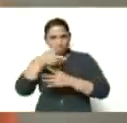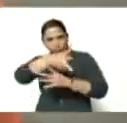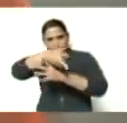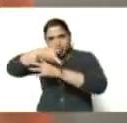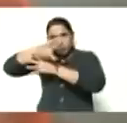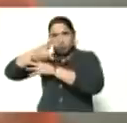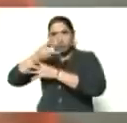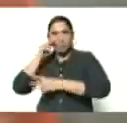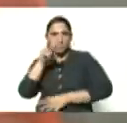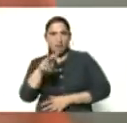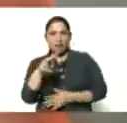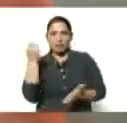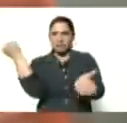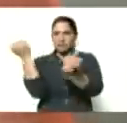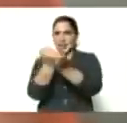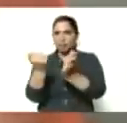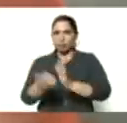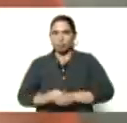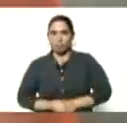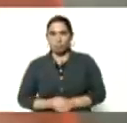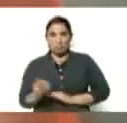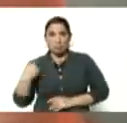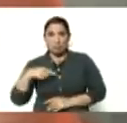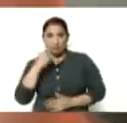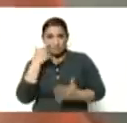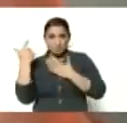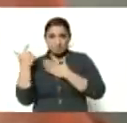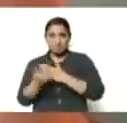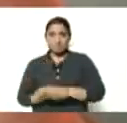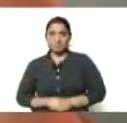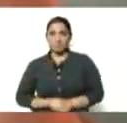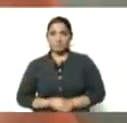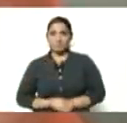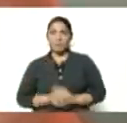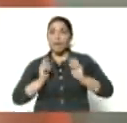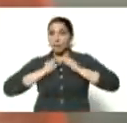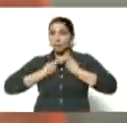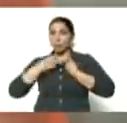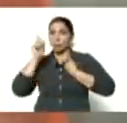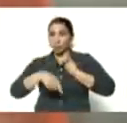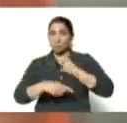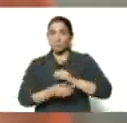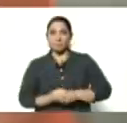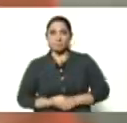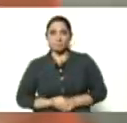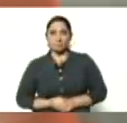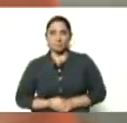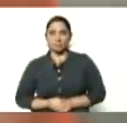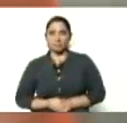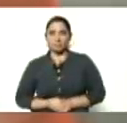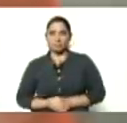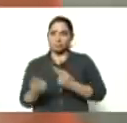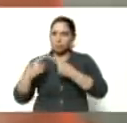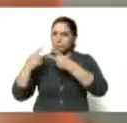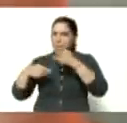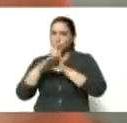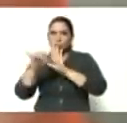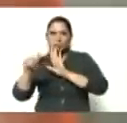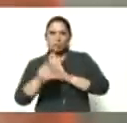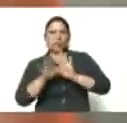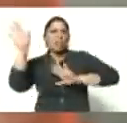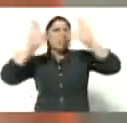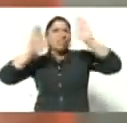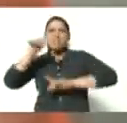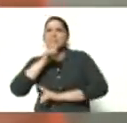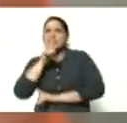Mira el sello, ¿eh? Tú lo tienes, Pepe Rangel. Aristóbulo lo tiene que tener. Entre los constituyentes. Levanten la